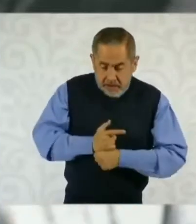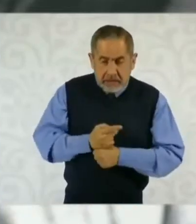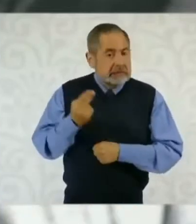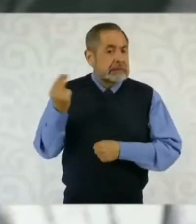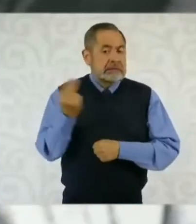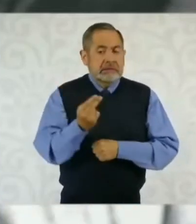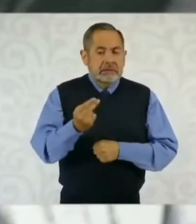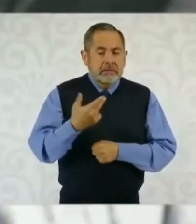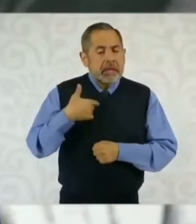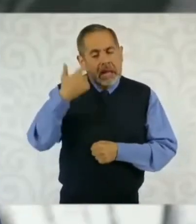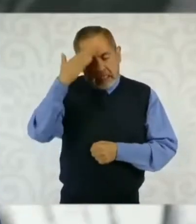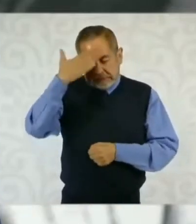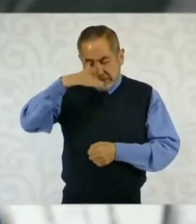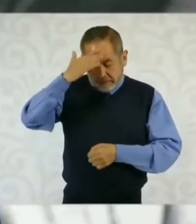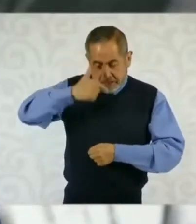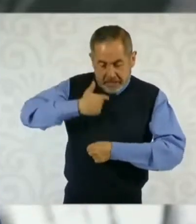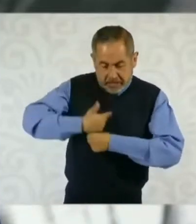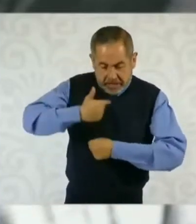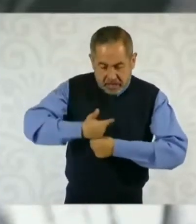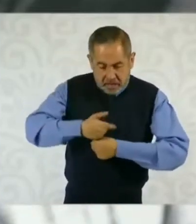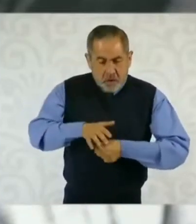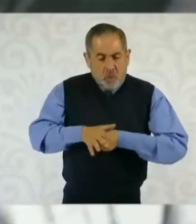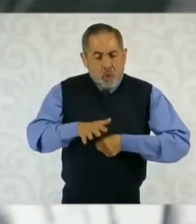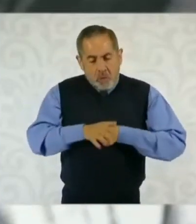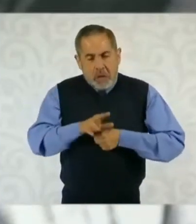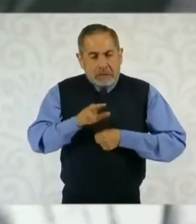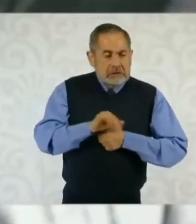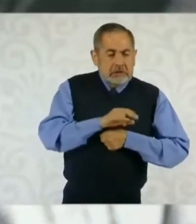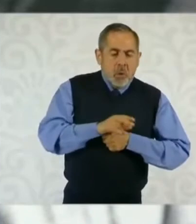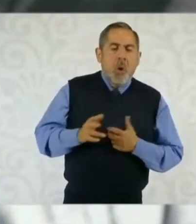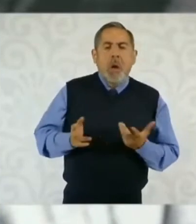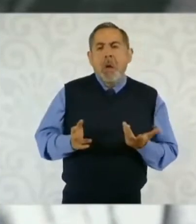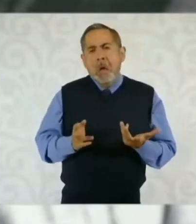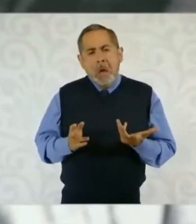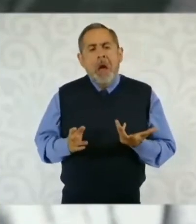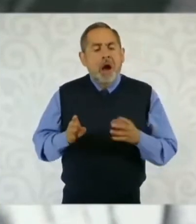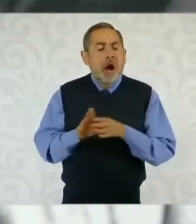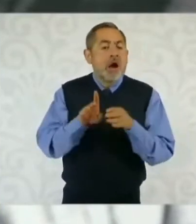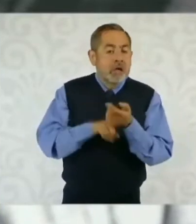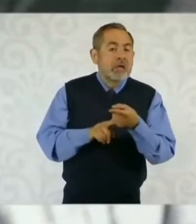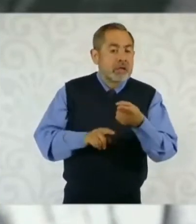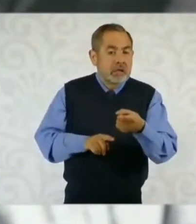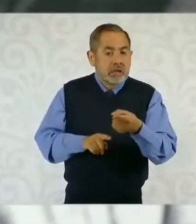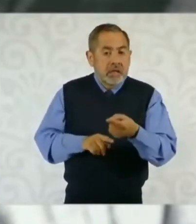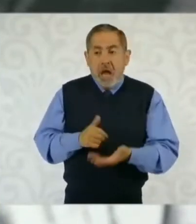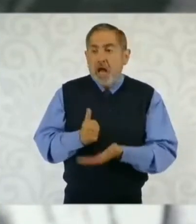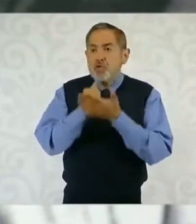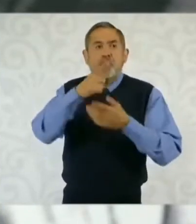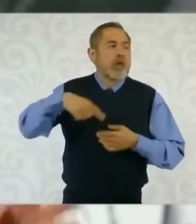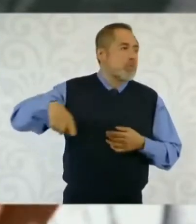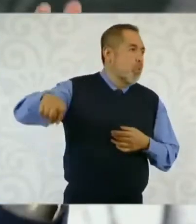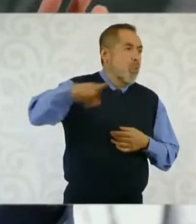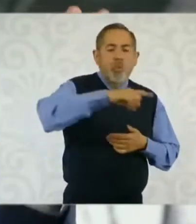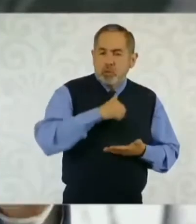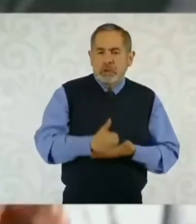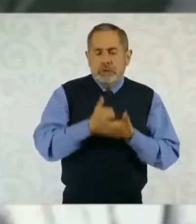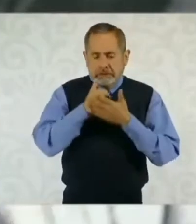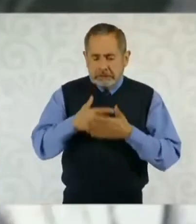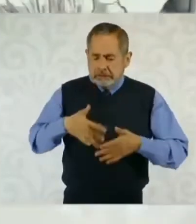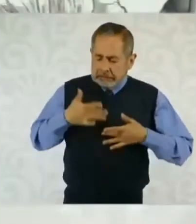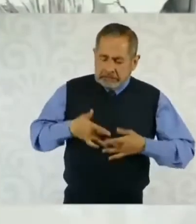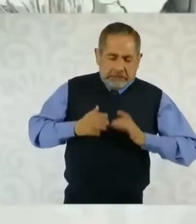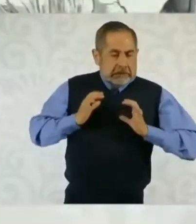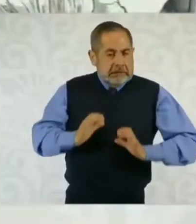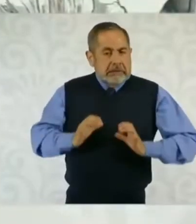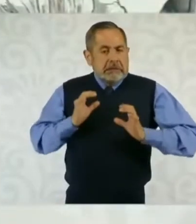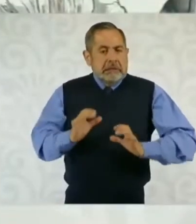cómo reconocer en forma temprana ante un cuadro gripal. Con la ayuda de todos ustedes en